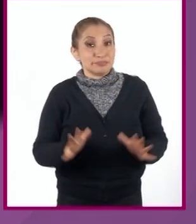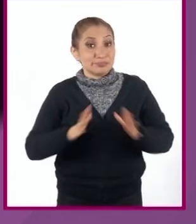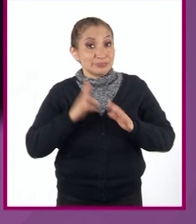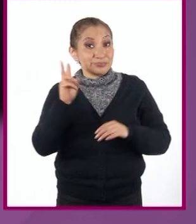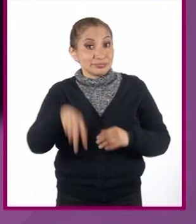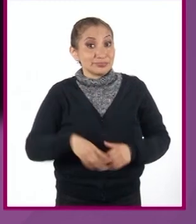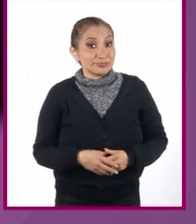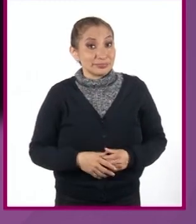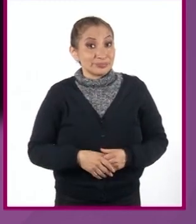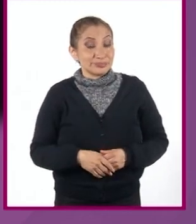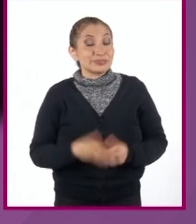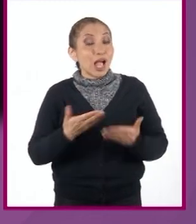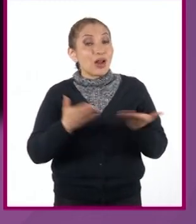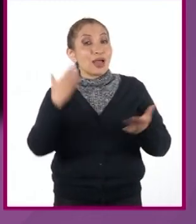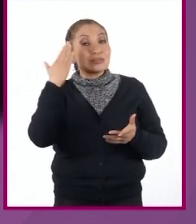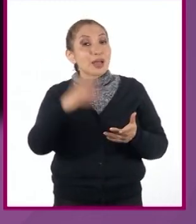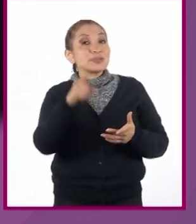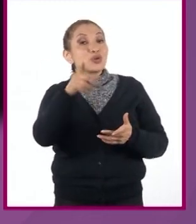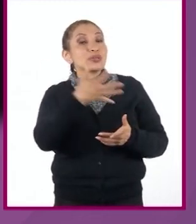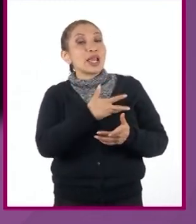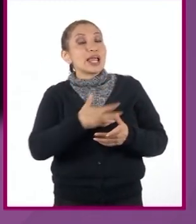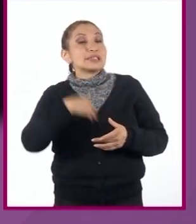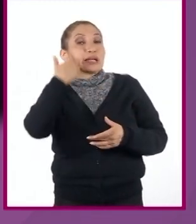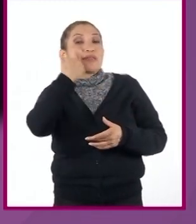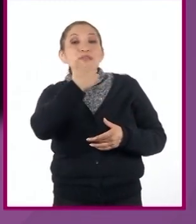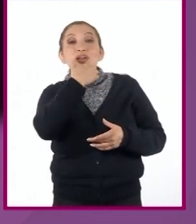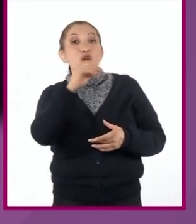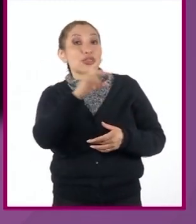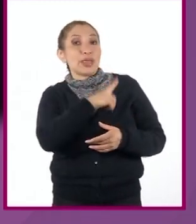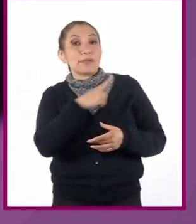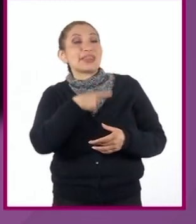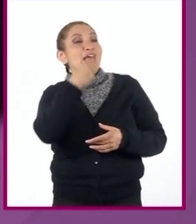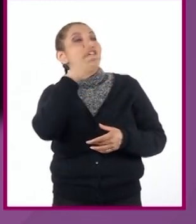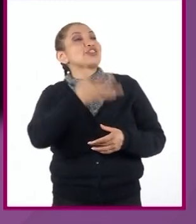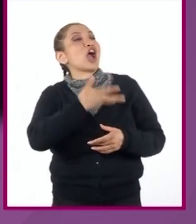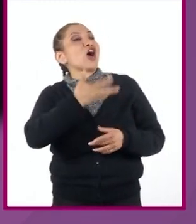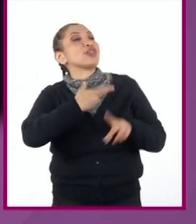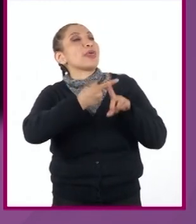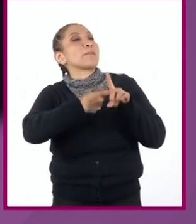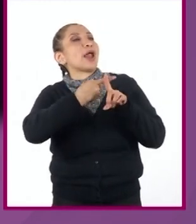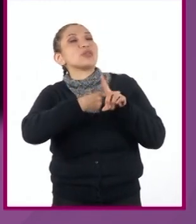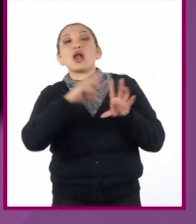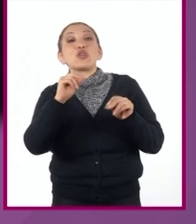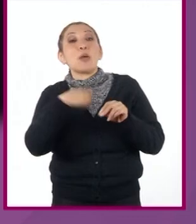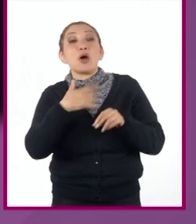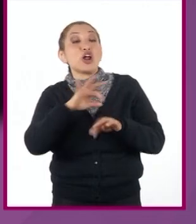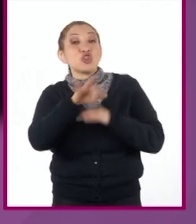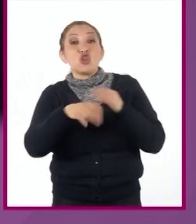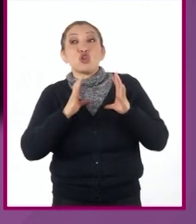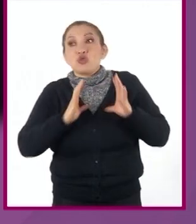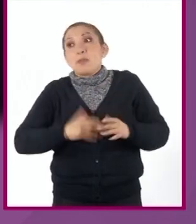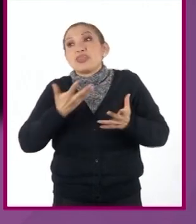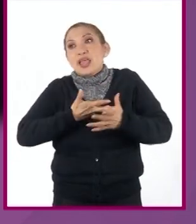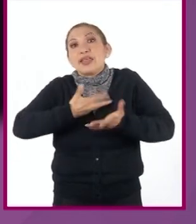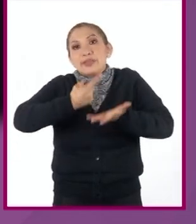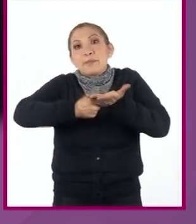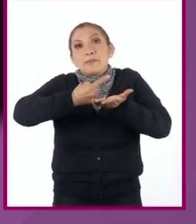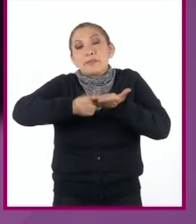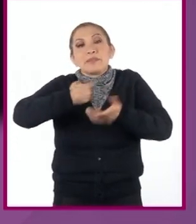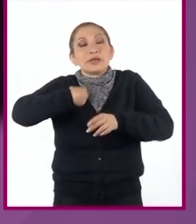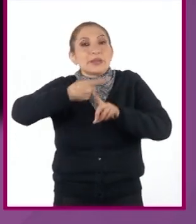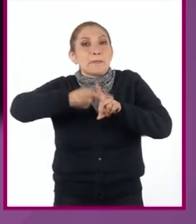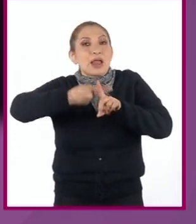Sorprendente, ¿verdad? Ahora ya sabes que si tienes fiebre no debes de decir que tienes temperatura, porque todos los cuerpos poseen una